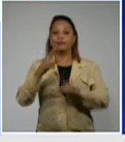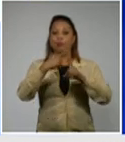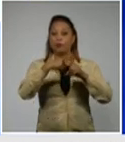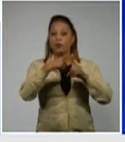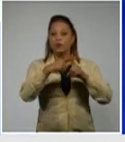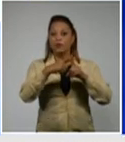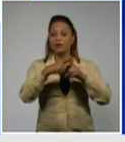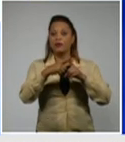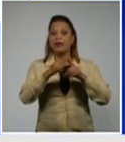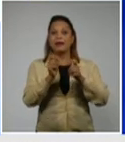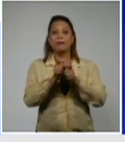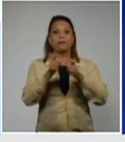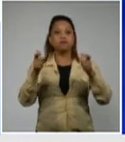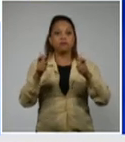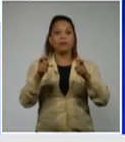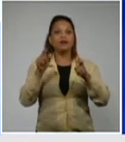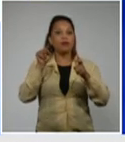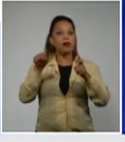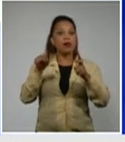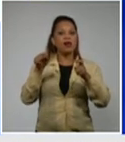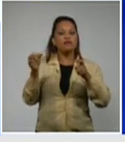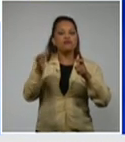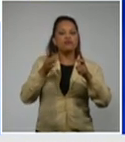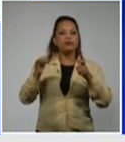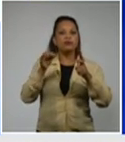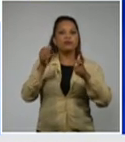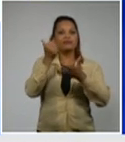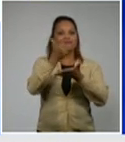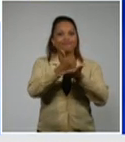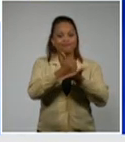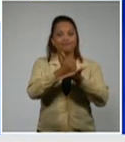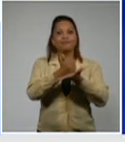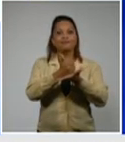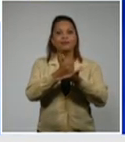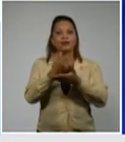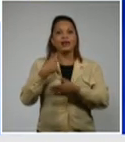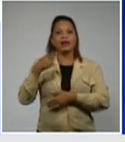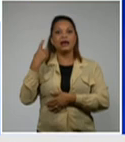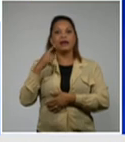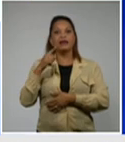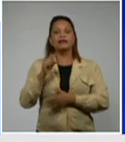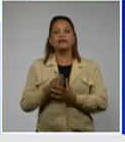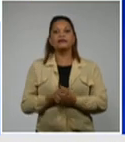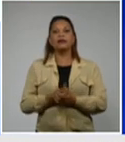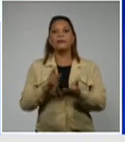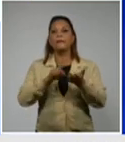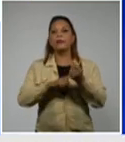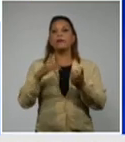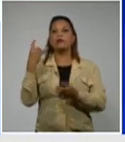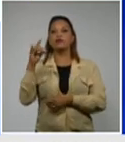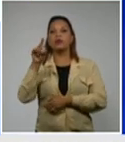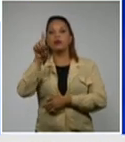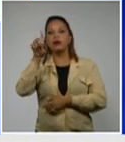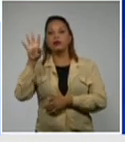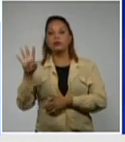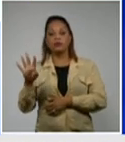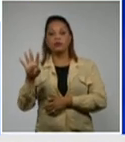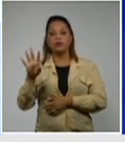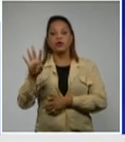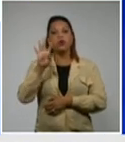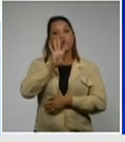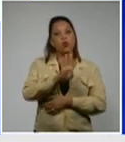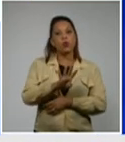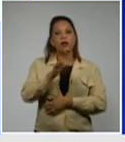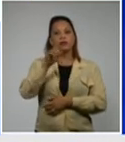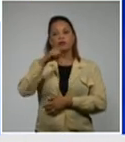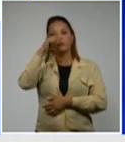mayor afectación, el de mayor transmisión. Ayer 14 en Palma Soriano, 4 en San Luis y 2